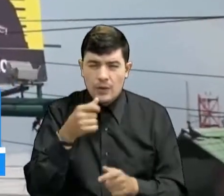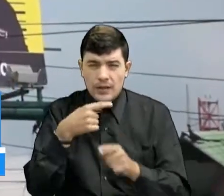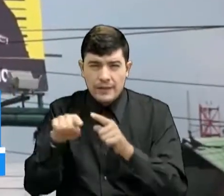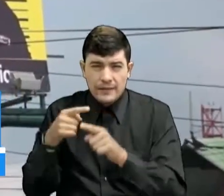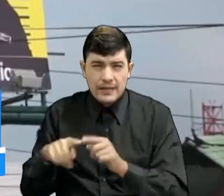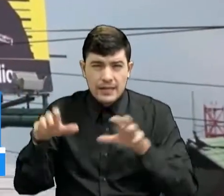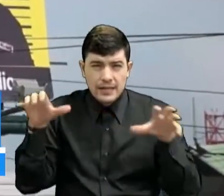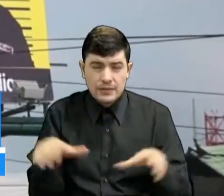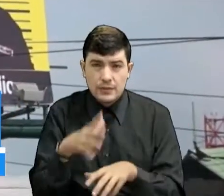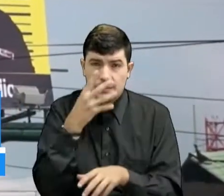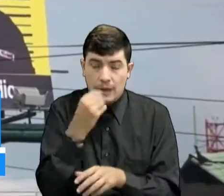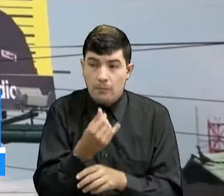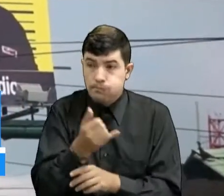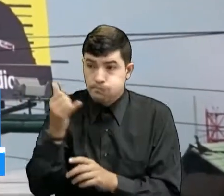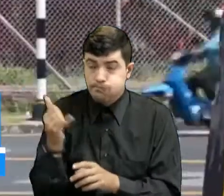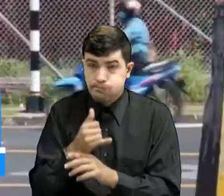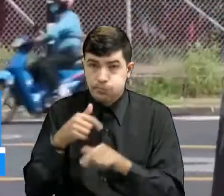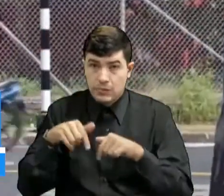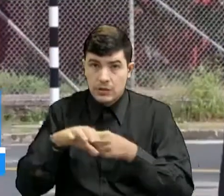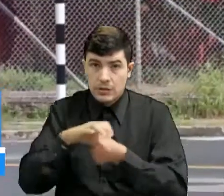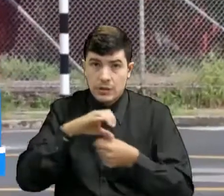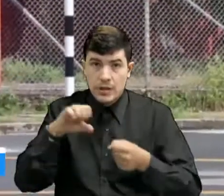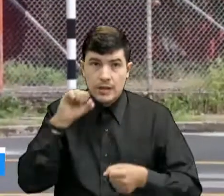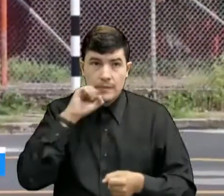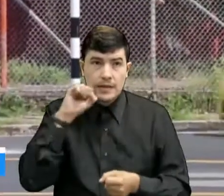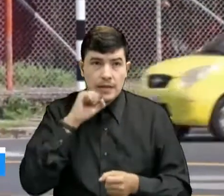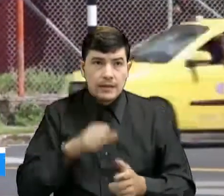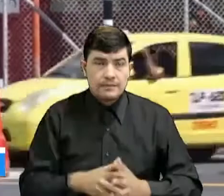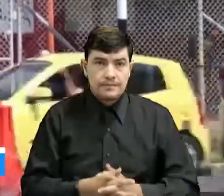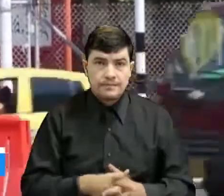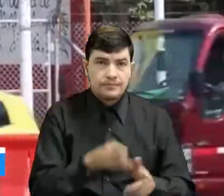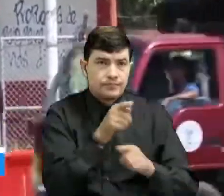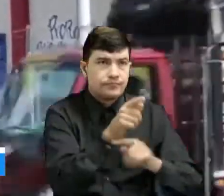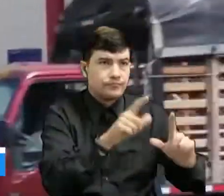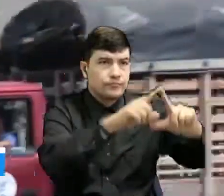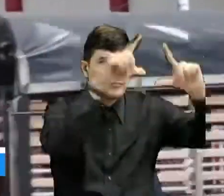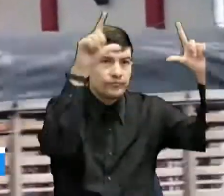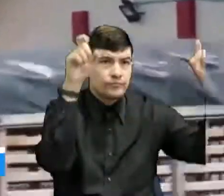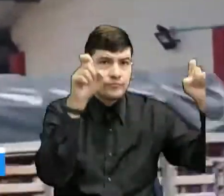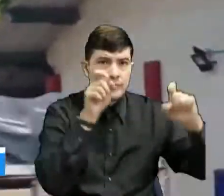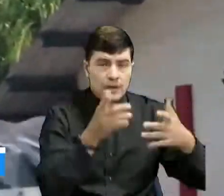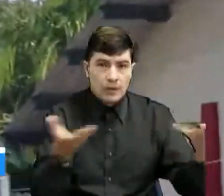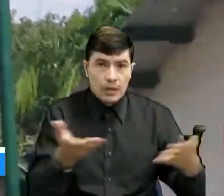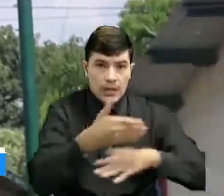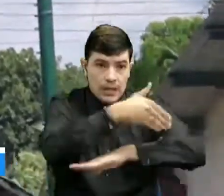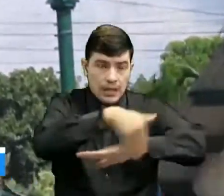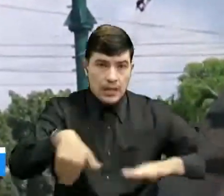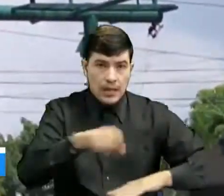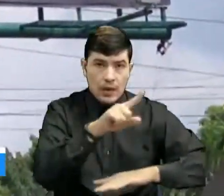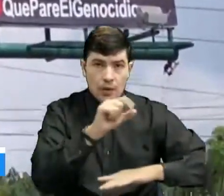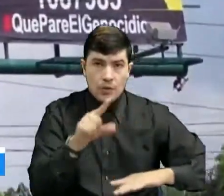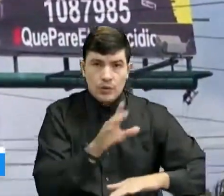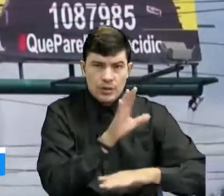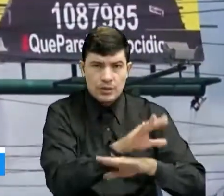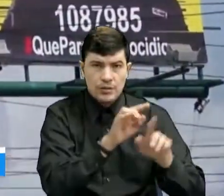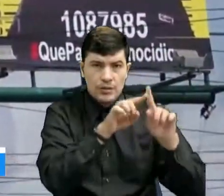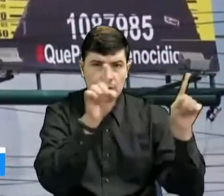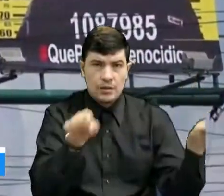bandidos que delinquen en barrancabermeja la valla está ubicada en la carrera 11 en la esquina de la avenida